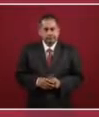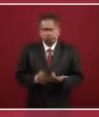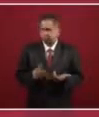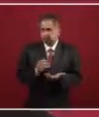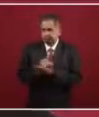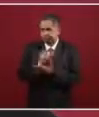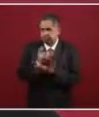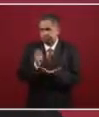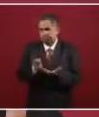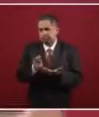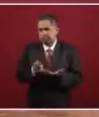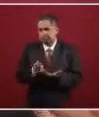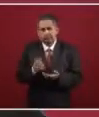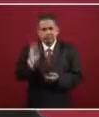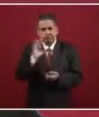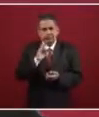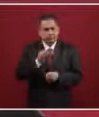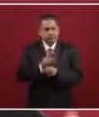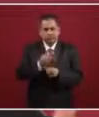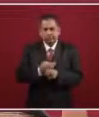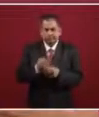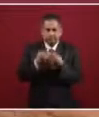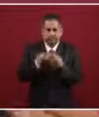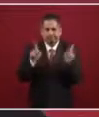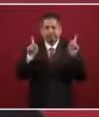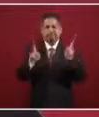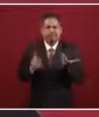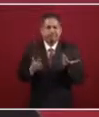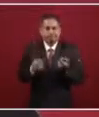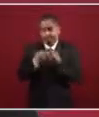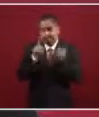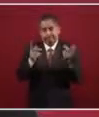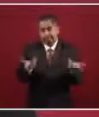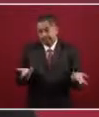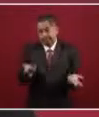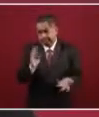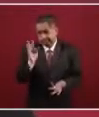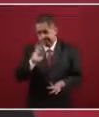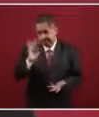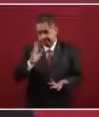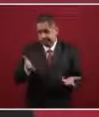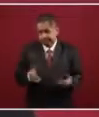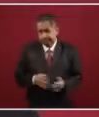Estaríamos en una situación totalmente distinta, diferente,